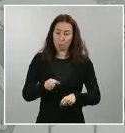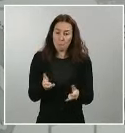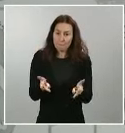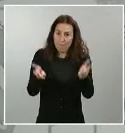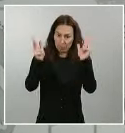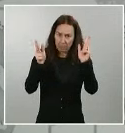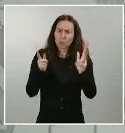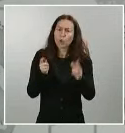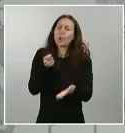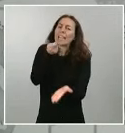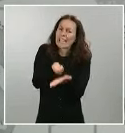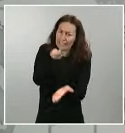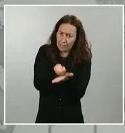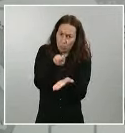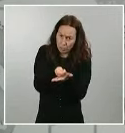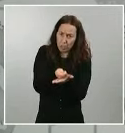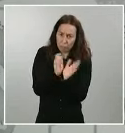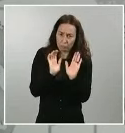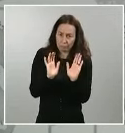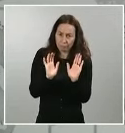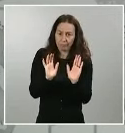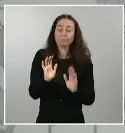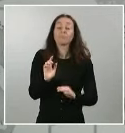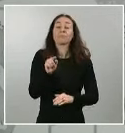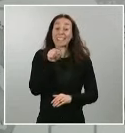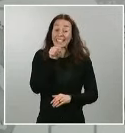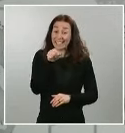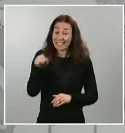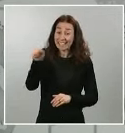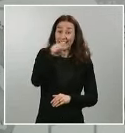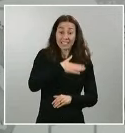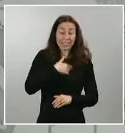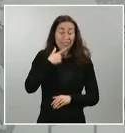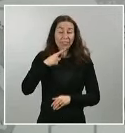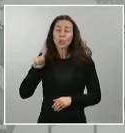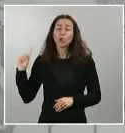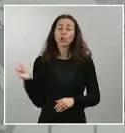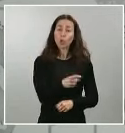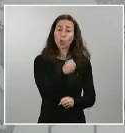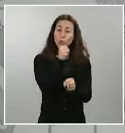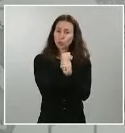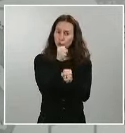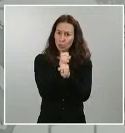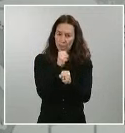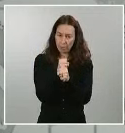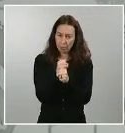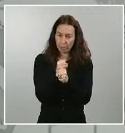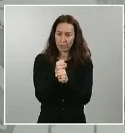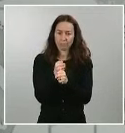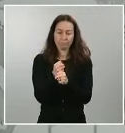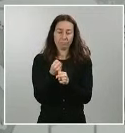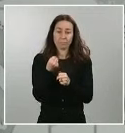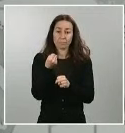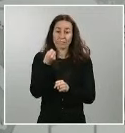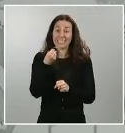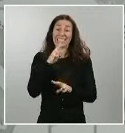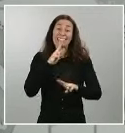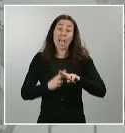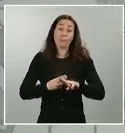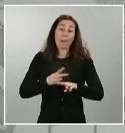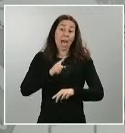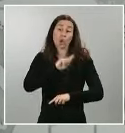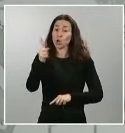Ministros extraordinario que se aplicará a todos los trabajadores de todas las actividades no esenciales, de modo que